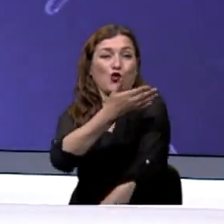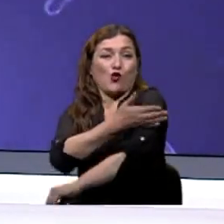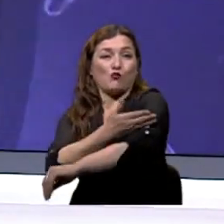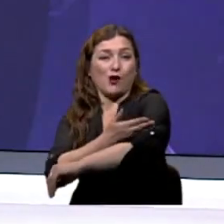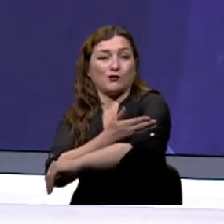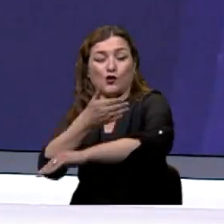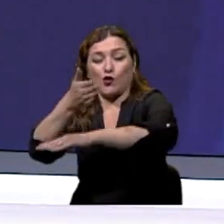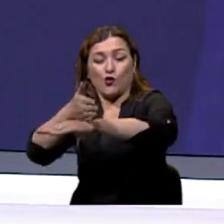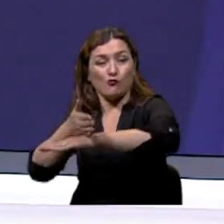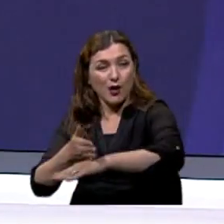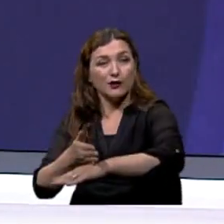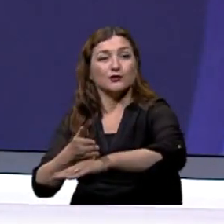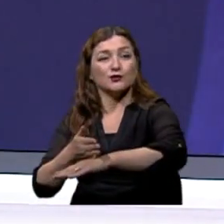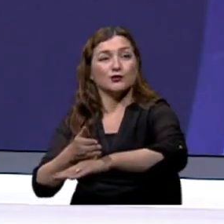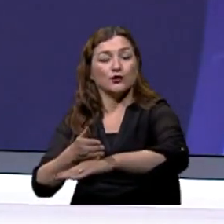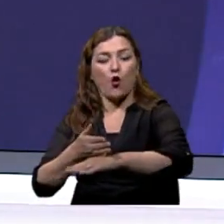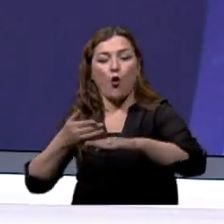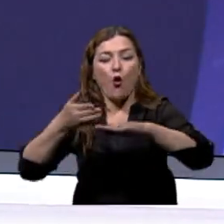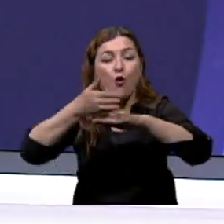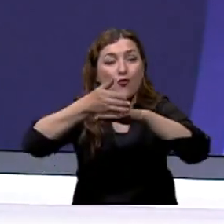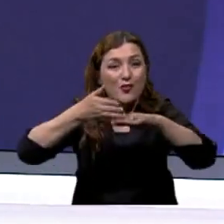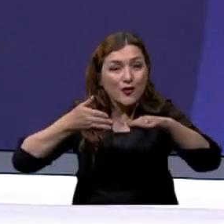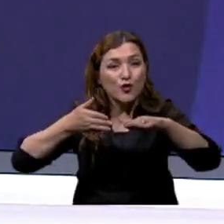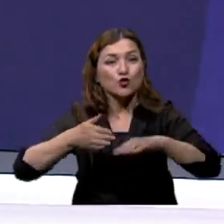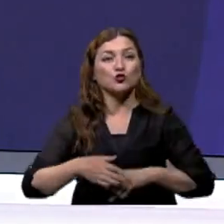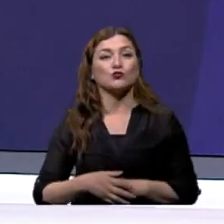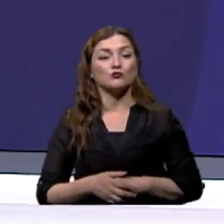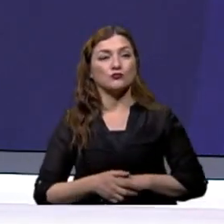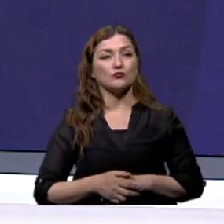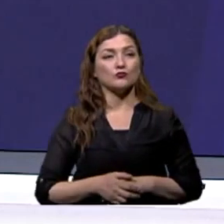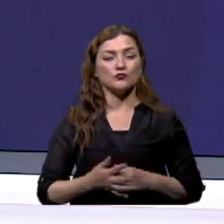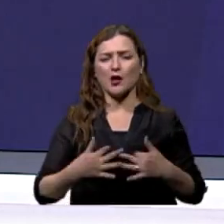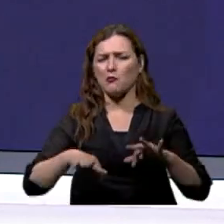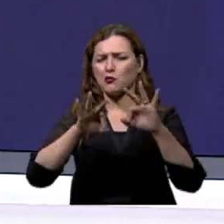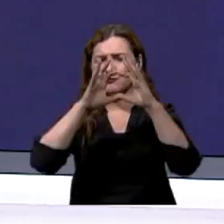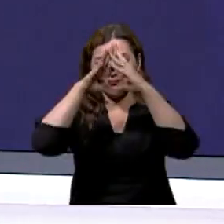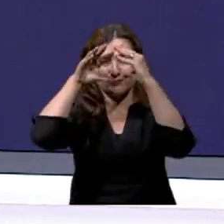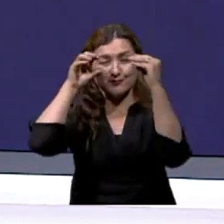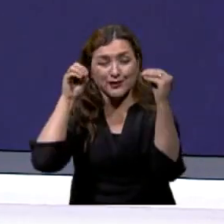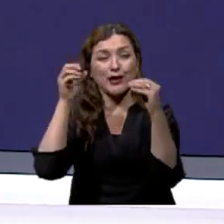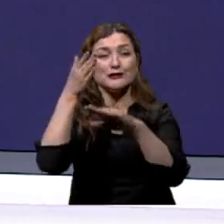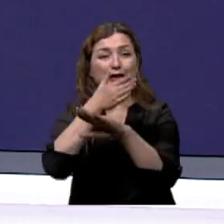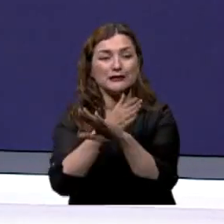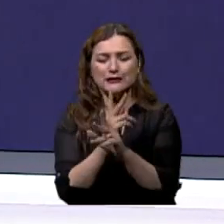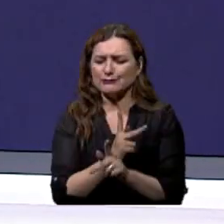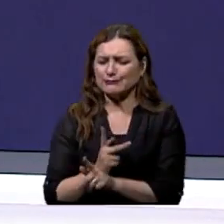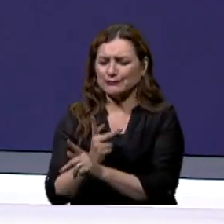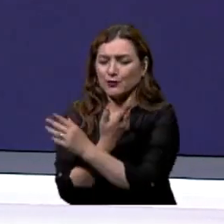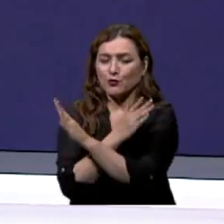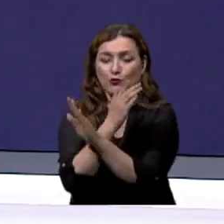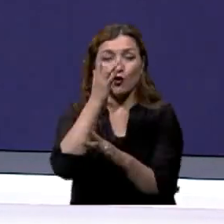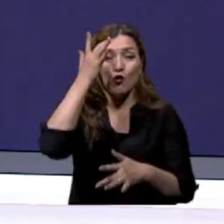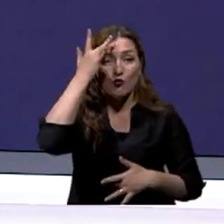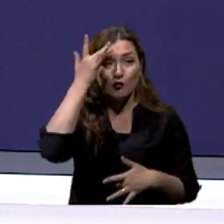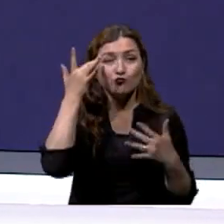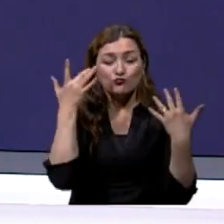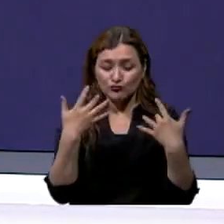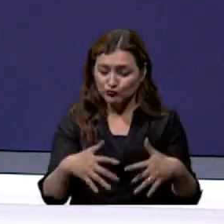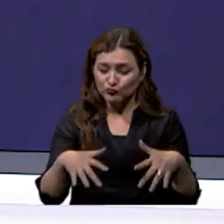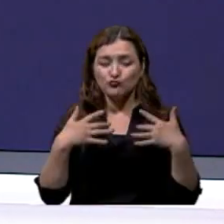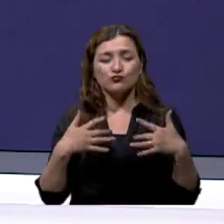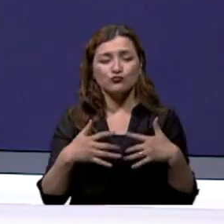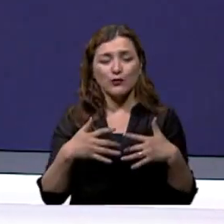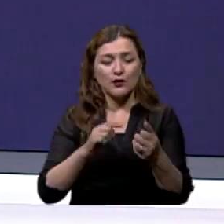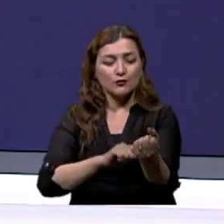o inclusive alguno de los dedos. Es importante entender pues, que la prevención, como lo hemos dicho siempre, de las enfermedades crónicas como